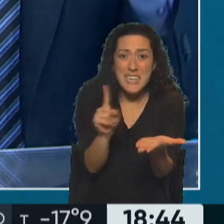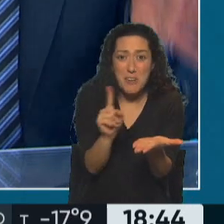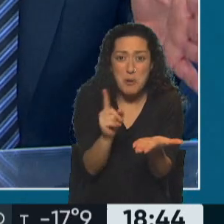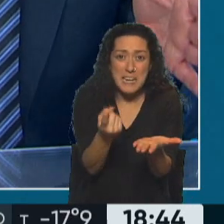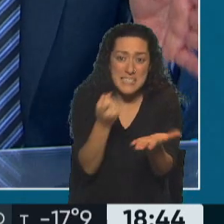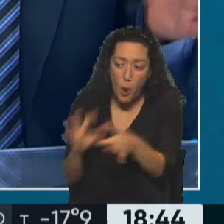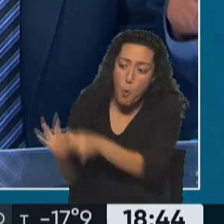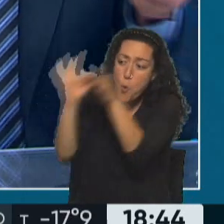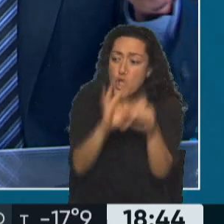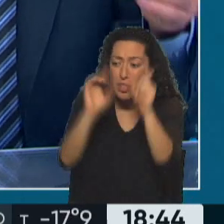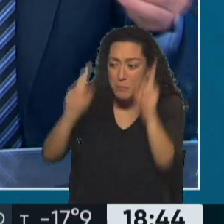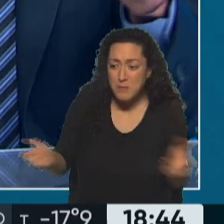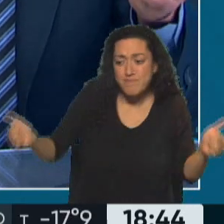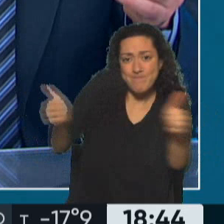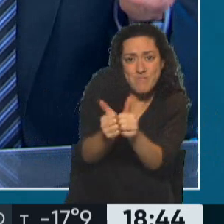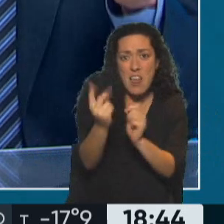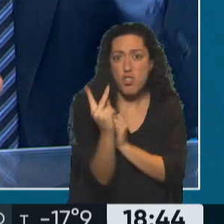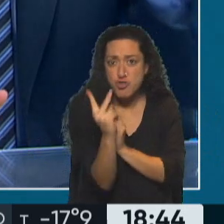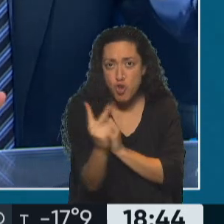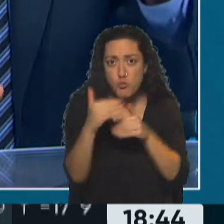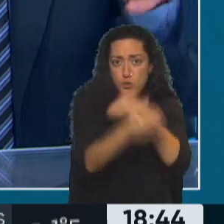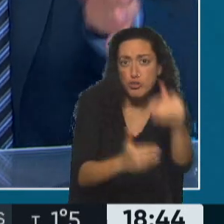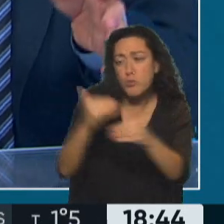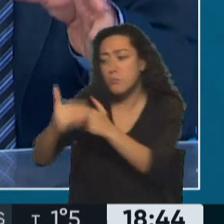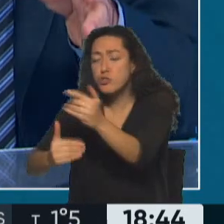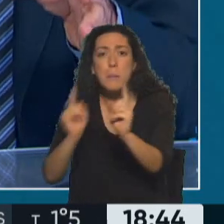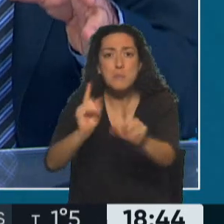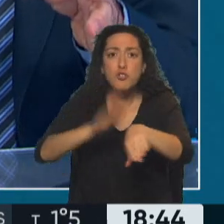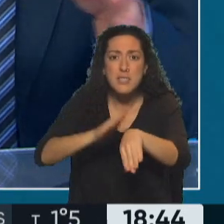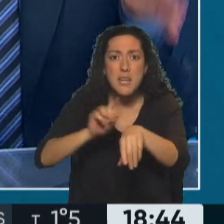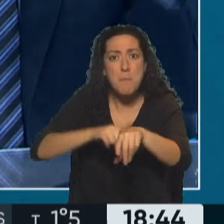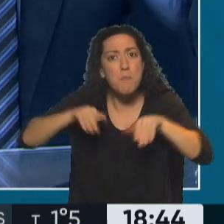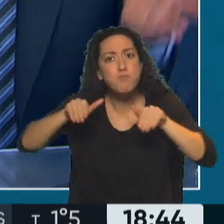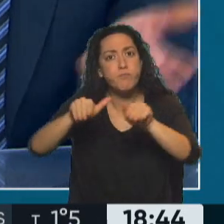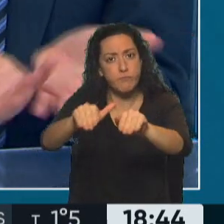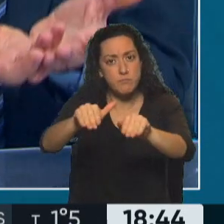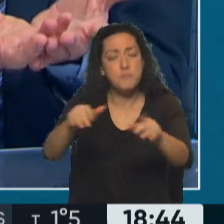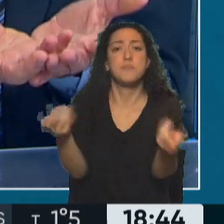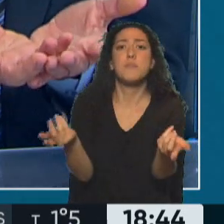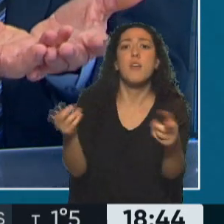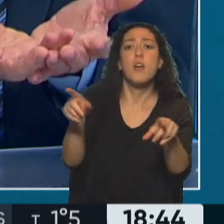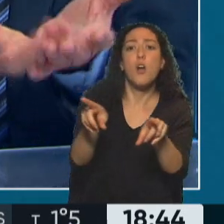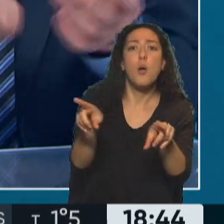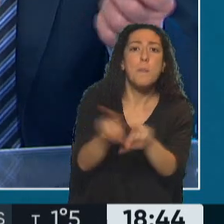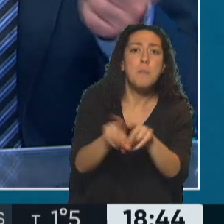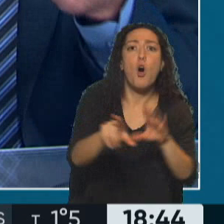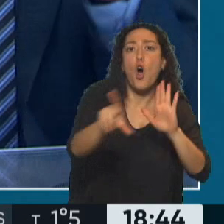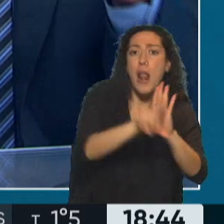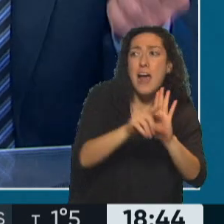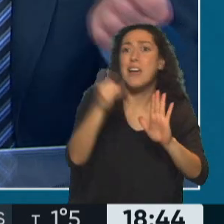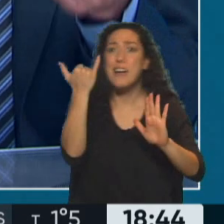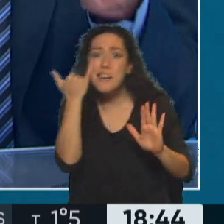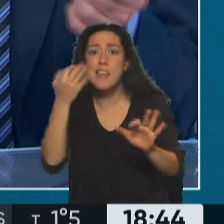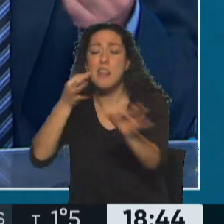en estas horas son dos procesos a la vez. La medida, que es el líquido en el vaso, y el vaso que debe sostenerla, que es